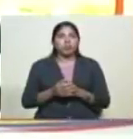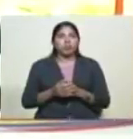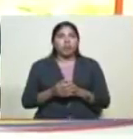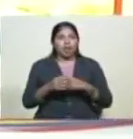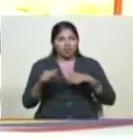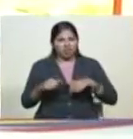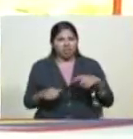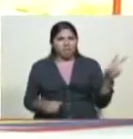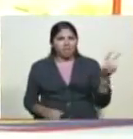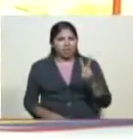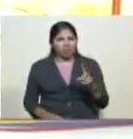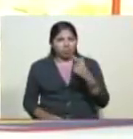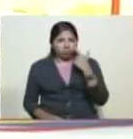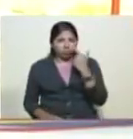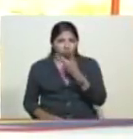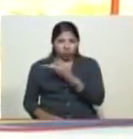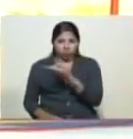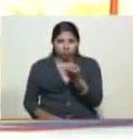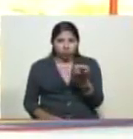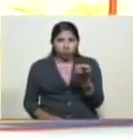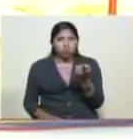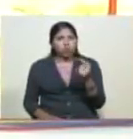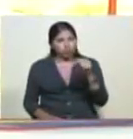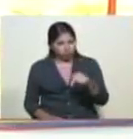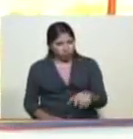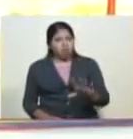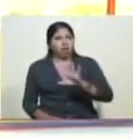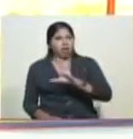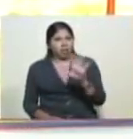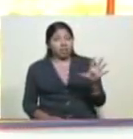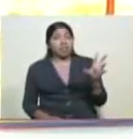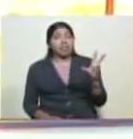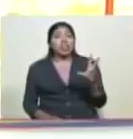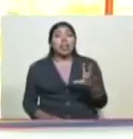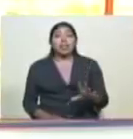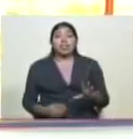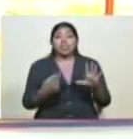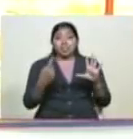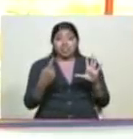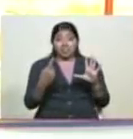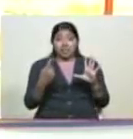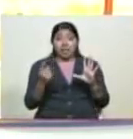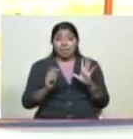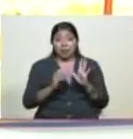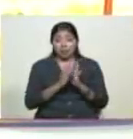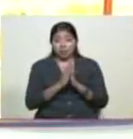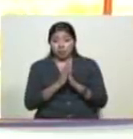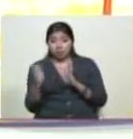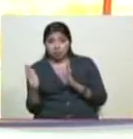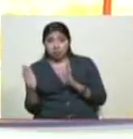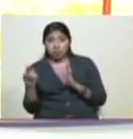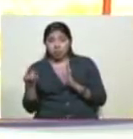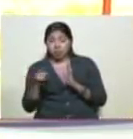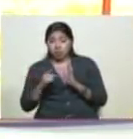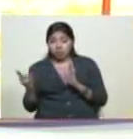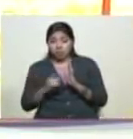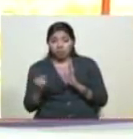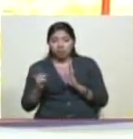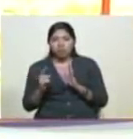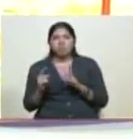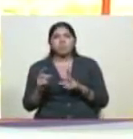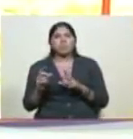ver, ustedes lo verán. Verán que el segundo semestre de este año 2018 va a ser un segundo semestre